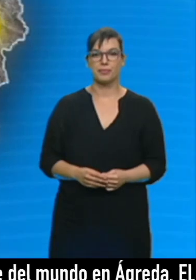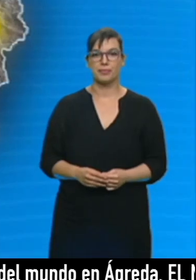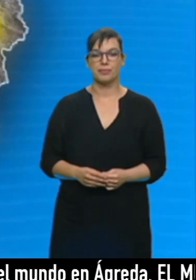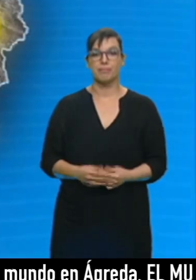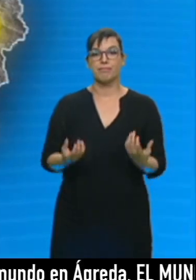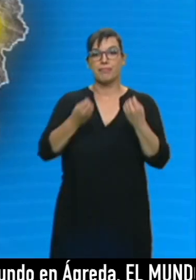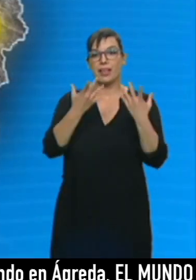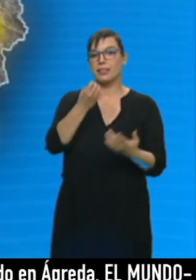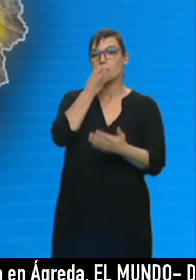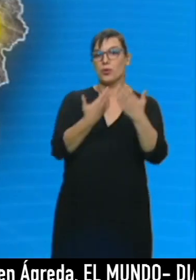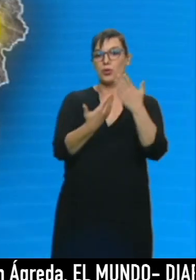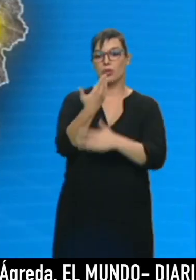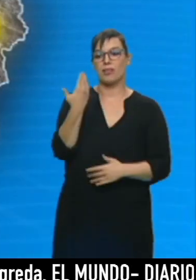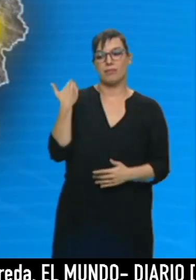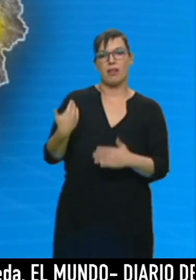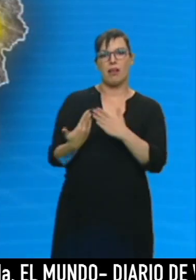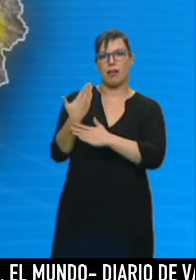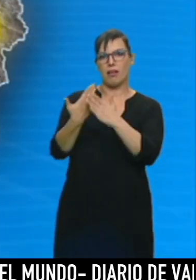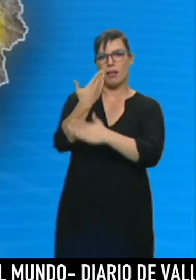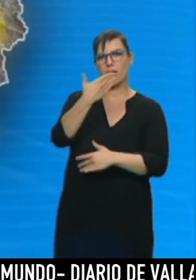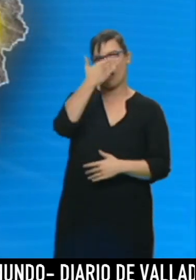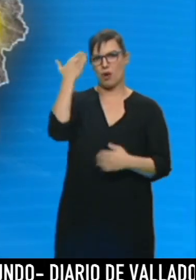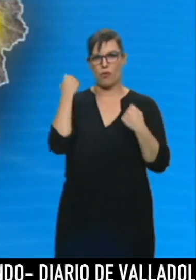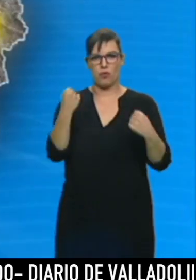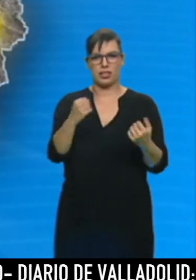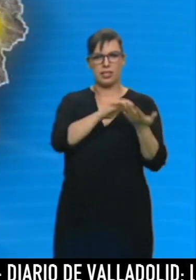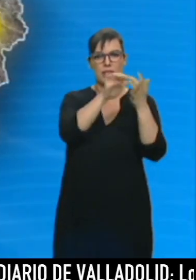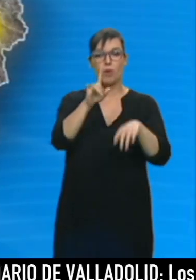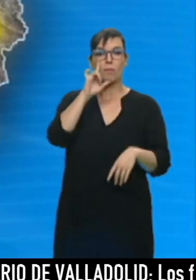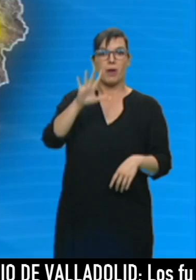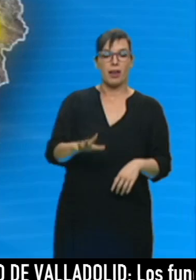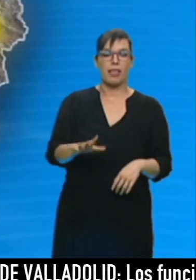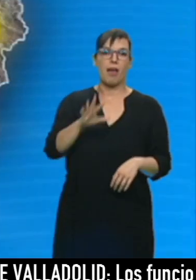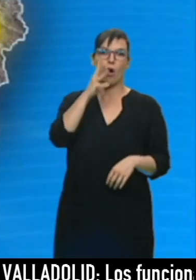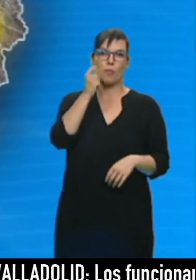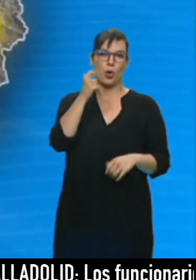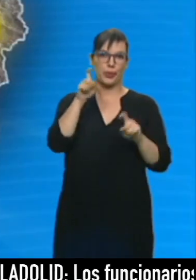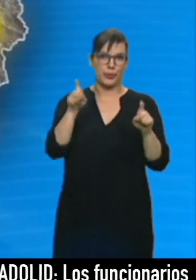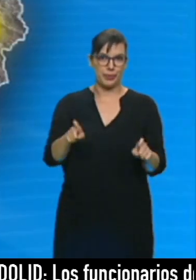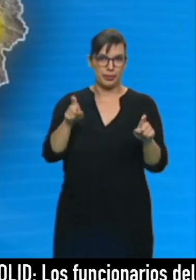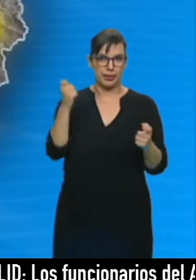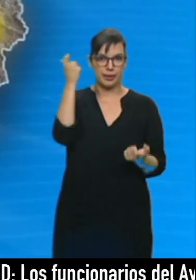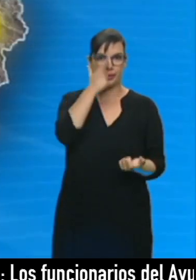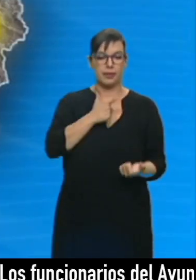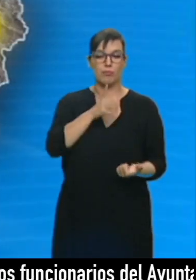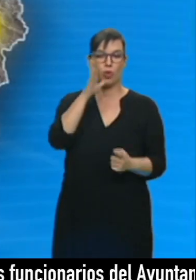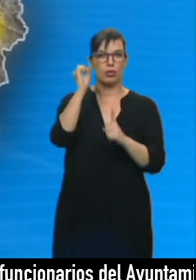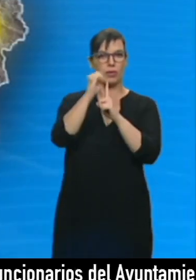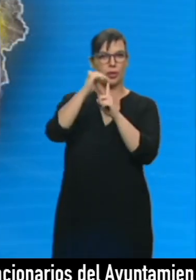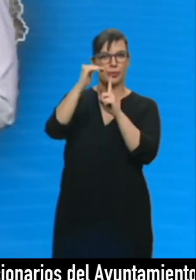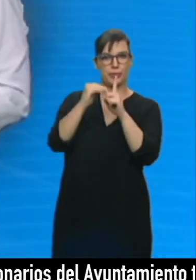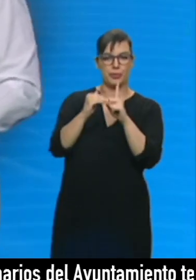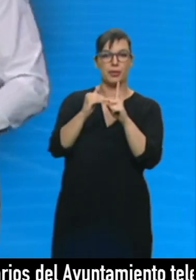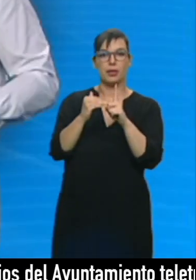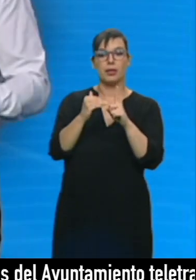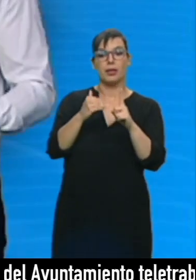¿Qué tal? Muy buenos días. Después de varias jornadas calurosas en Castilla y León, parece que el calor nos va a dar una tregua. Y es que han bajado las temperaturas